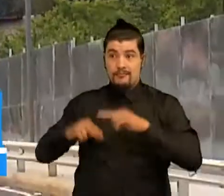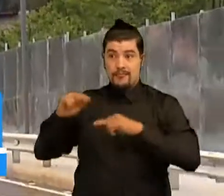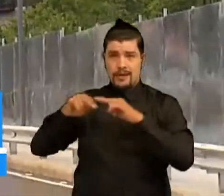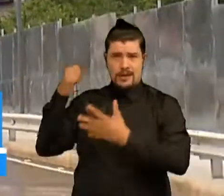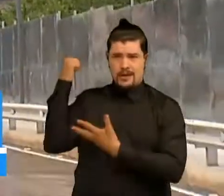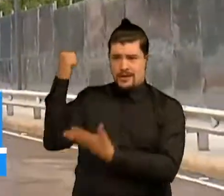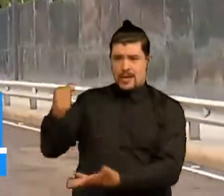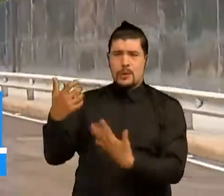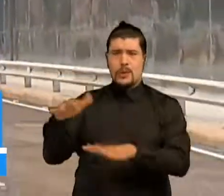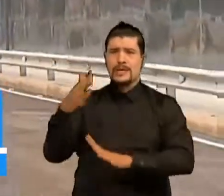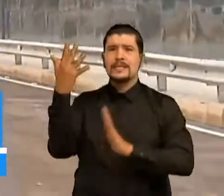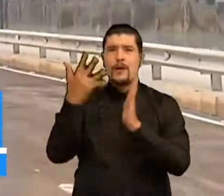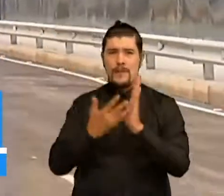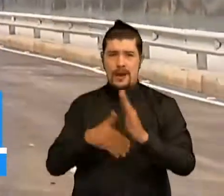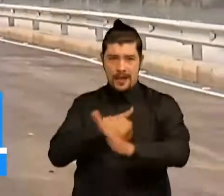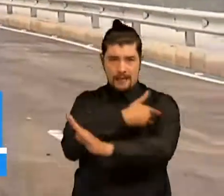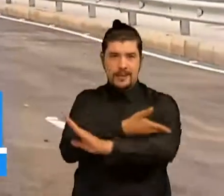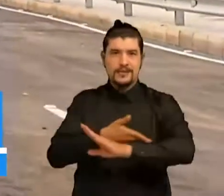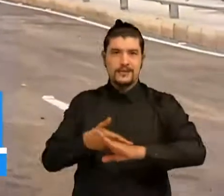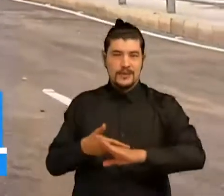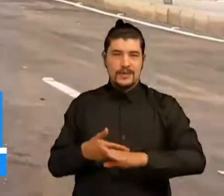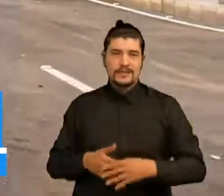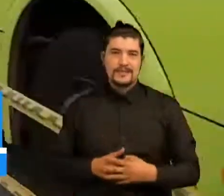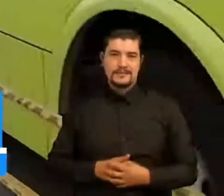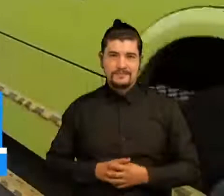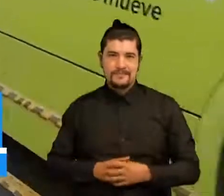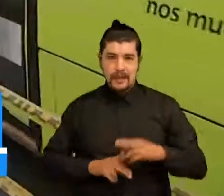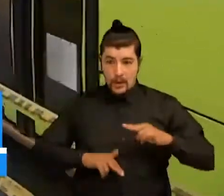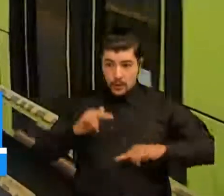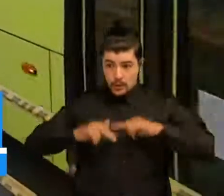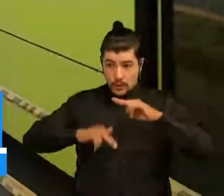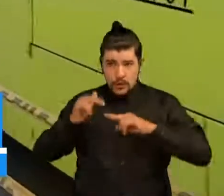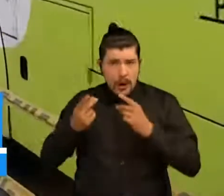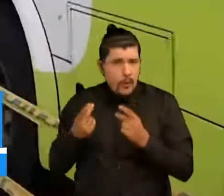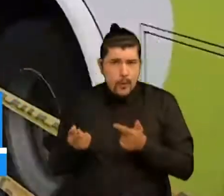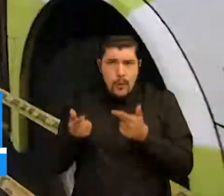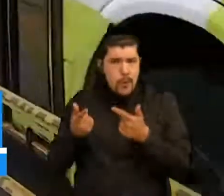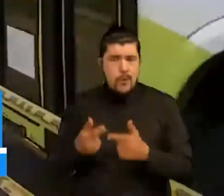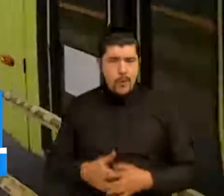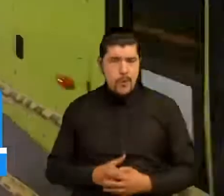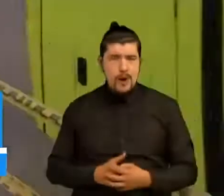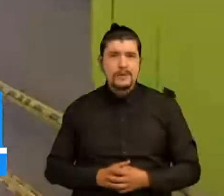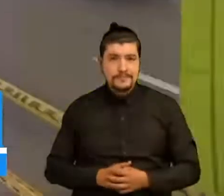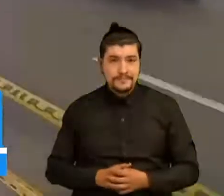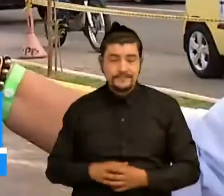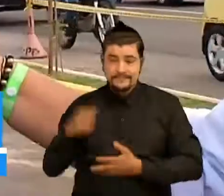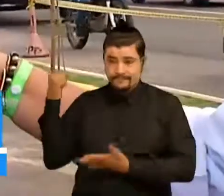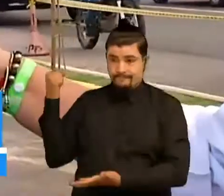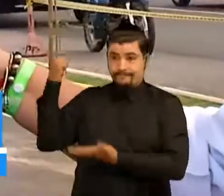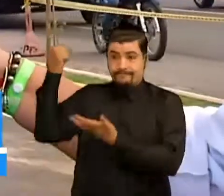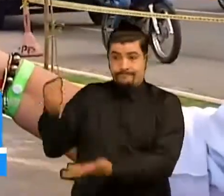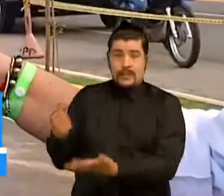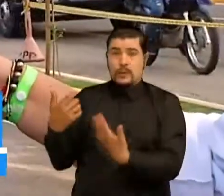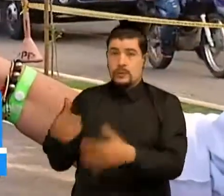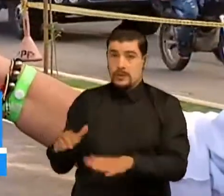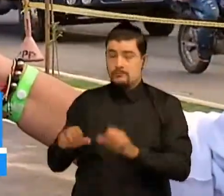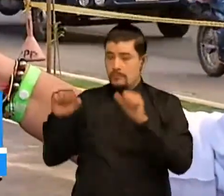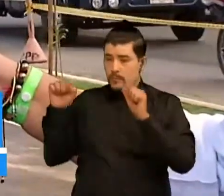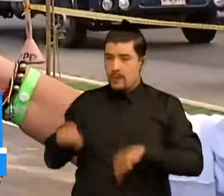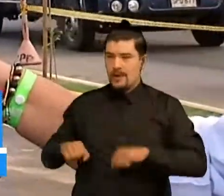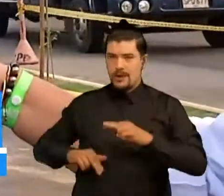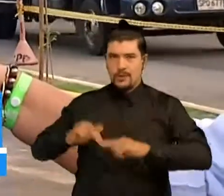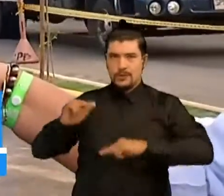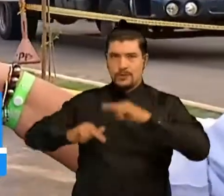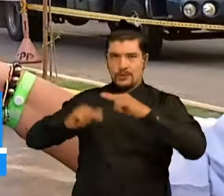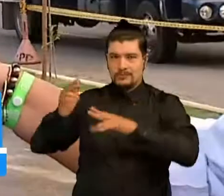que superó los 5.000 millones de pesos y su construcción fue realizada en tiempo récord aquí la inversión que se realizó permitió la realización del muro de